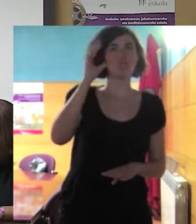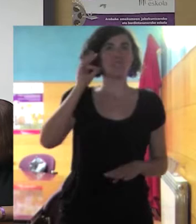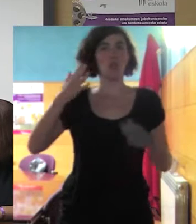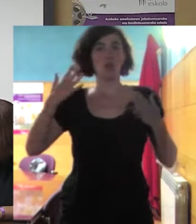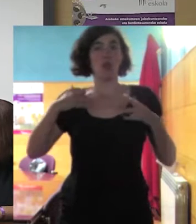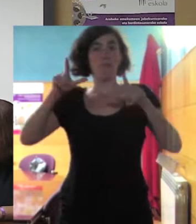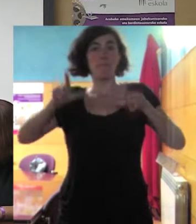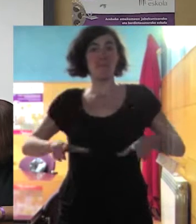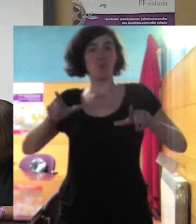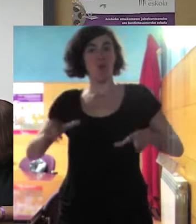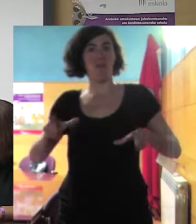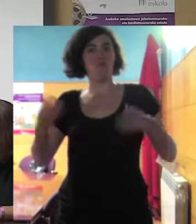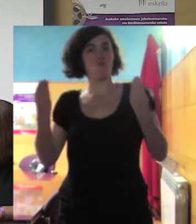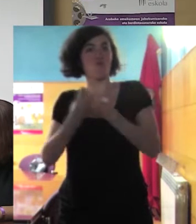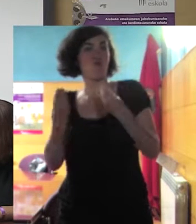o